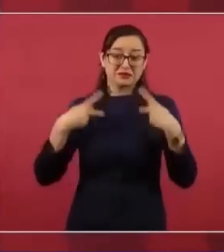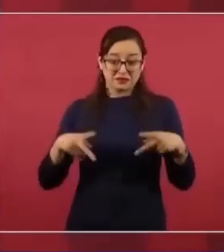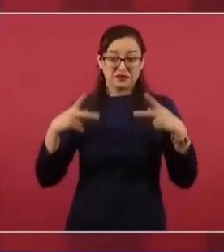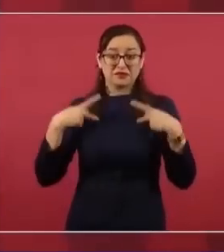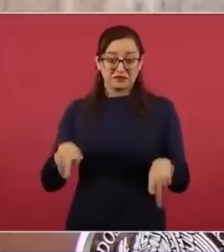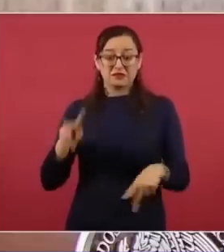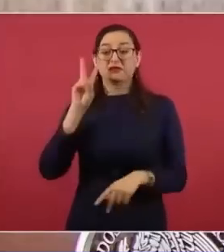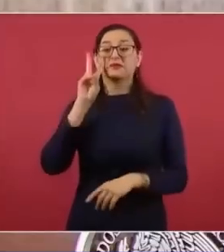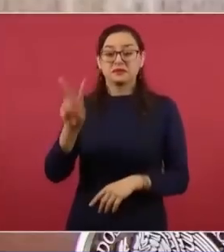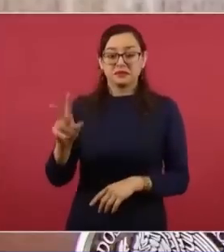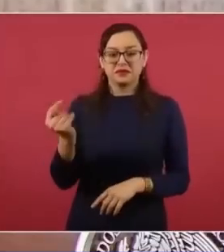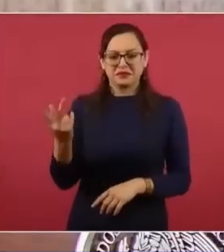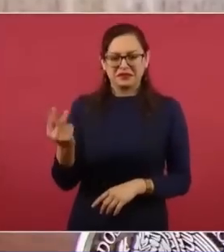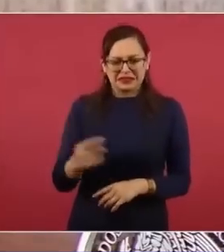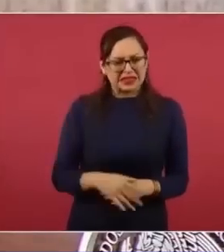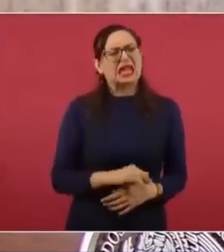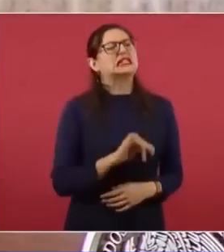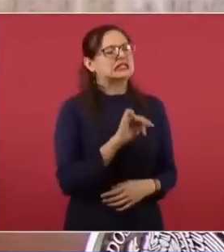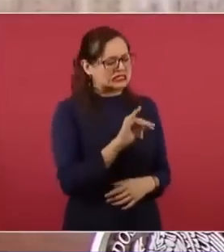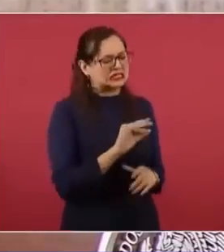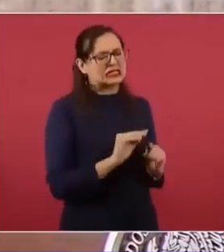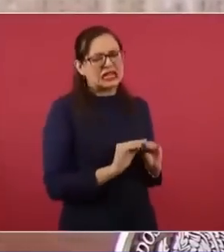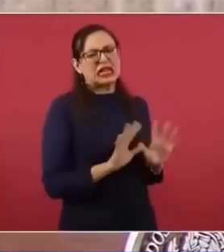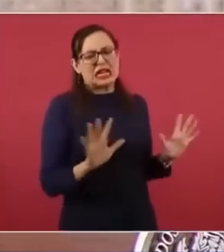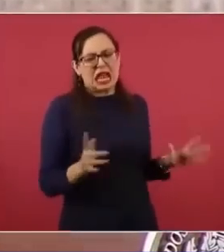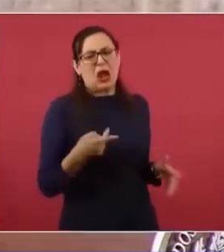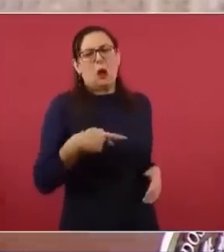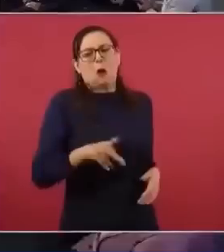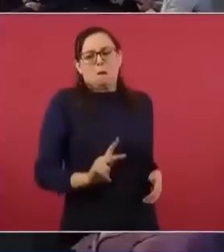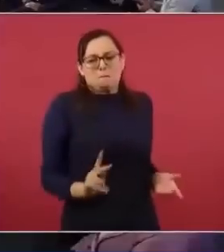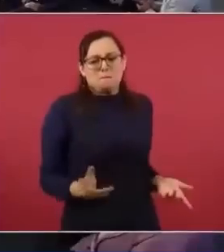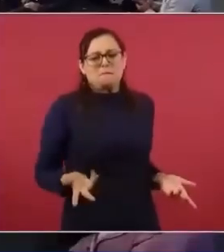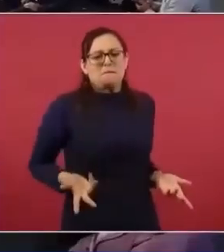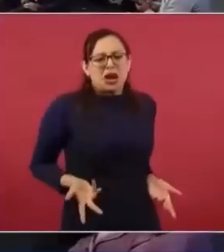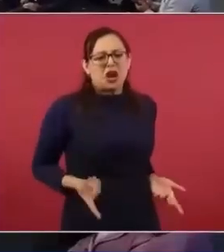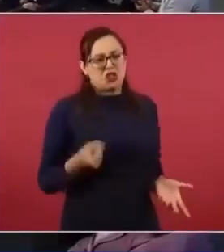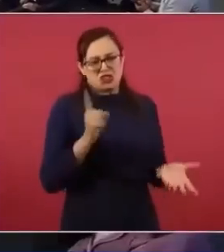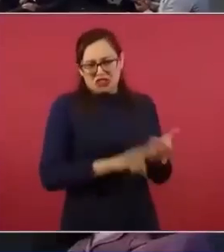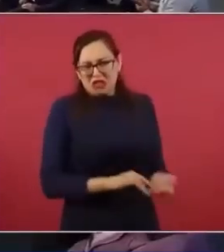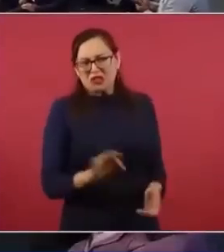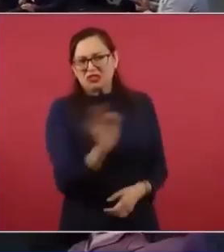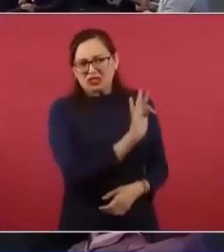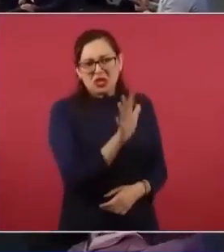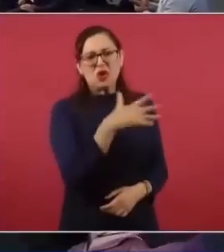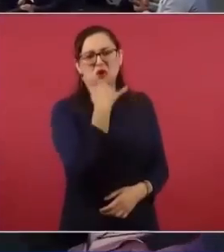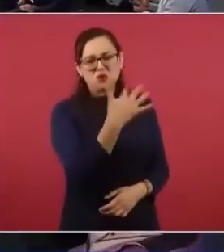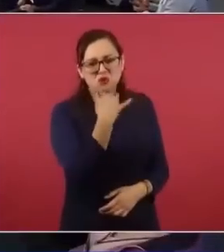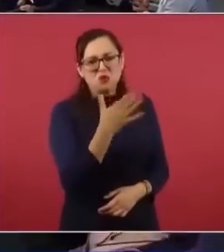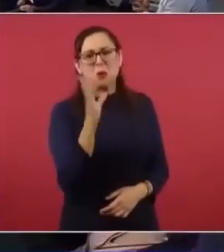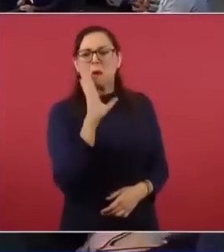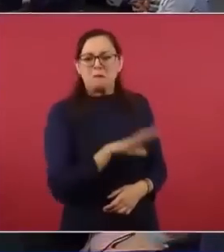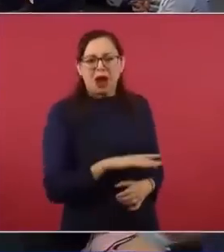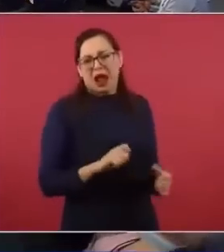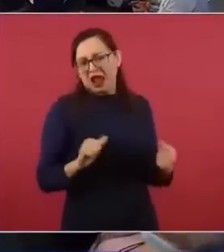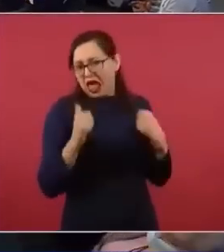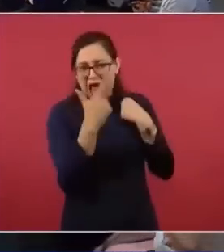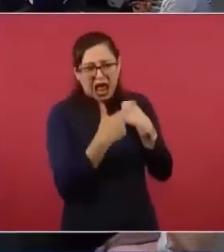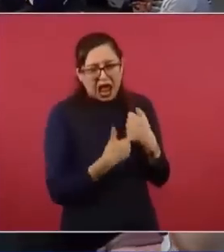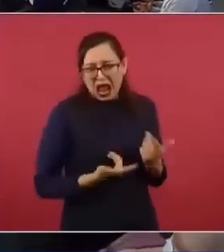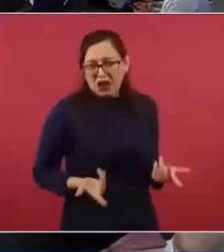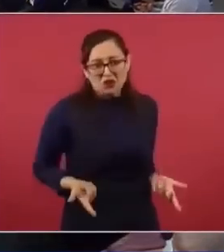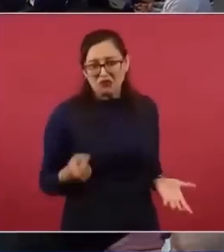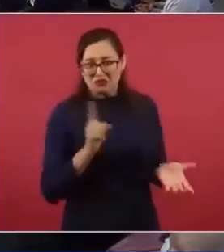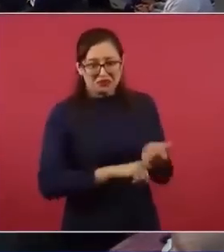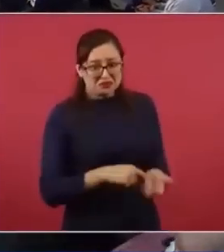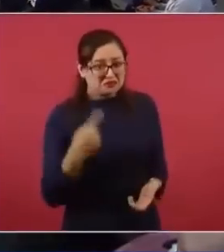de la población. Pero eso queda claro, presidente. Sí, lo que yo le estoy diciendo por las presuntas irregularidades que pudieron haber incurrido en los